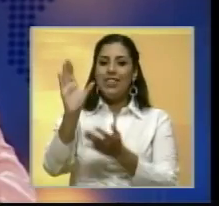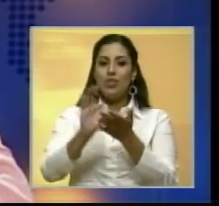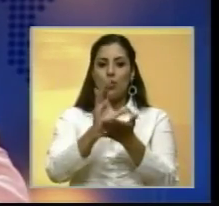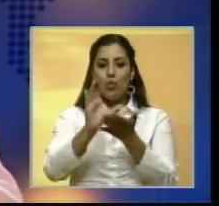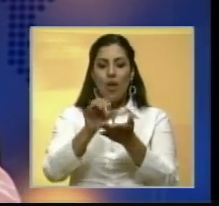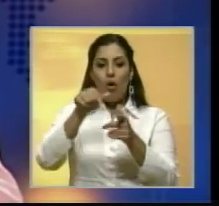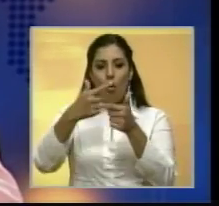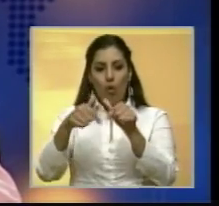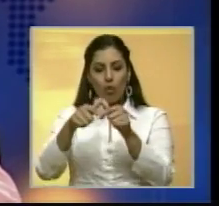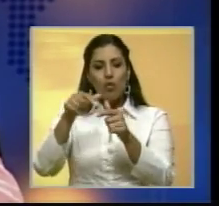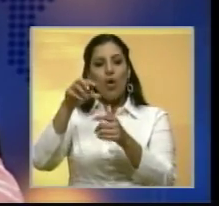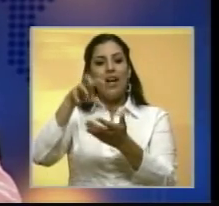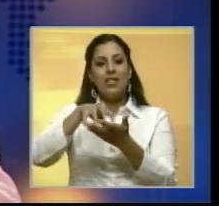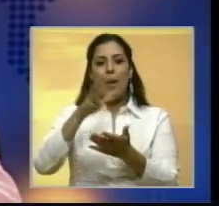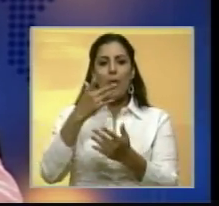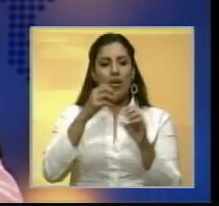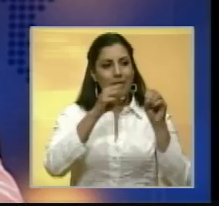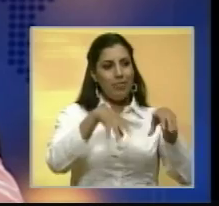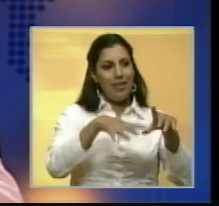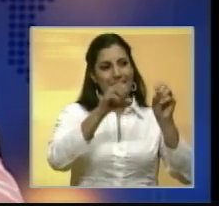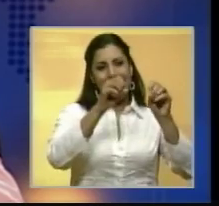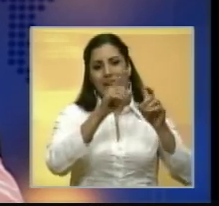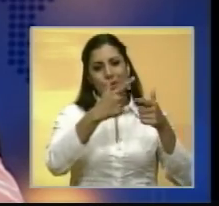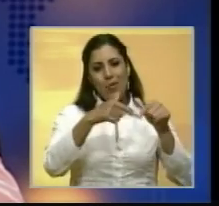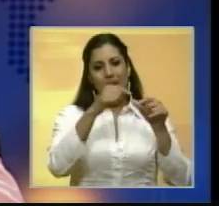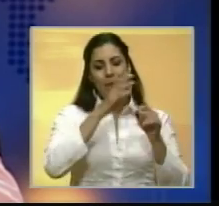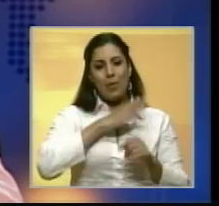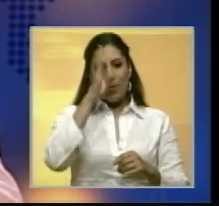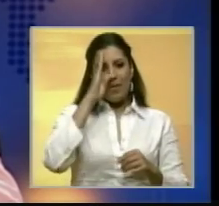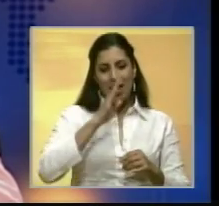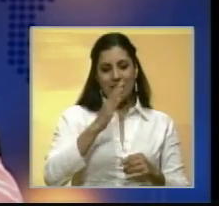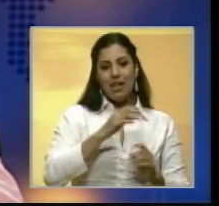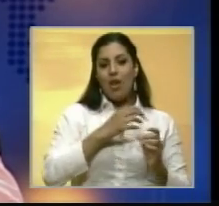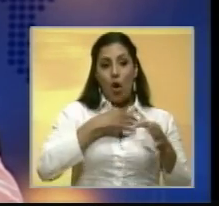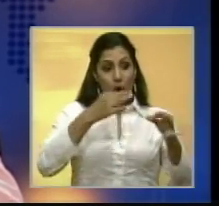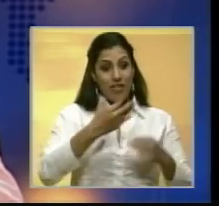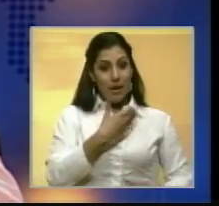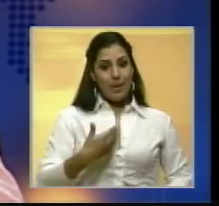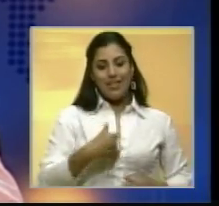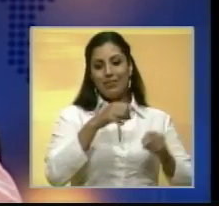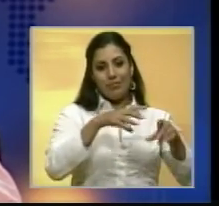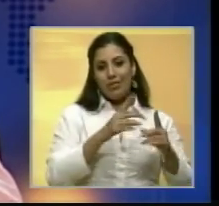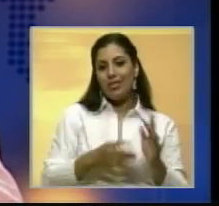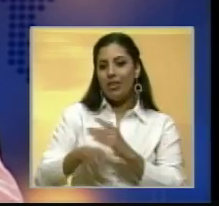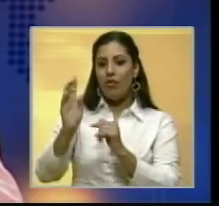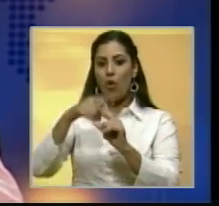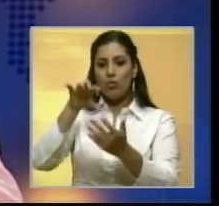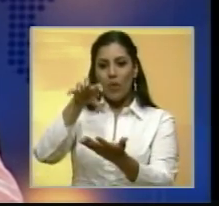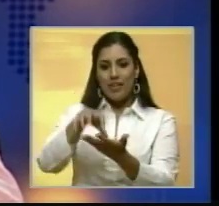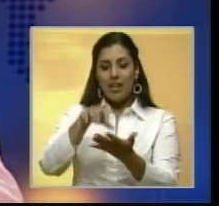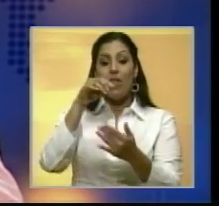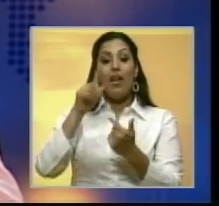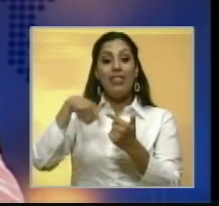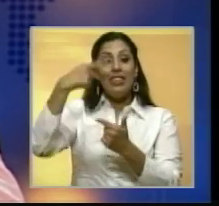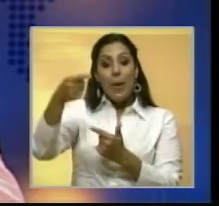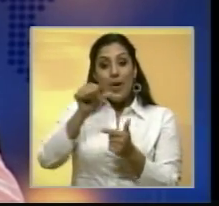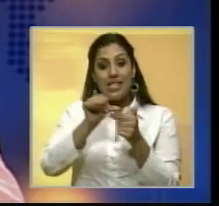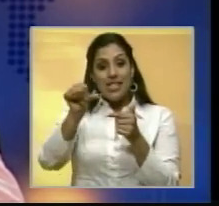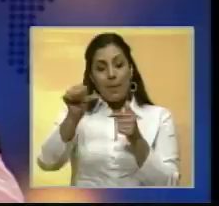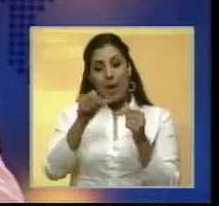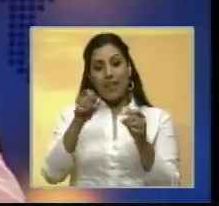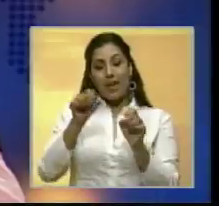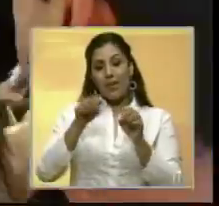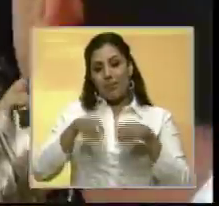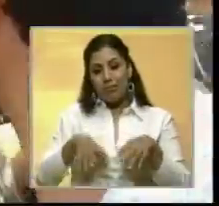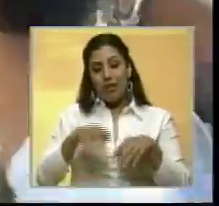Porto Alegre tras desalojar el Palacio de la Alvorada en Brasilia, residencia oficial de la presidencia. Esto a una semana de haber sido